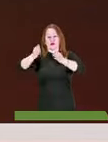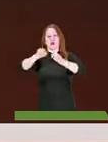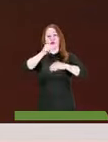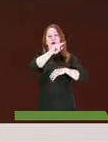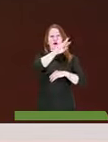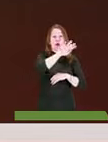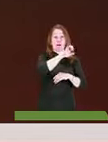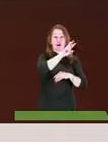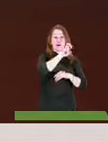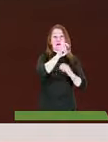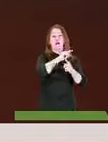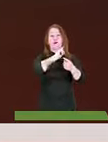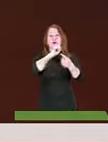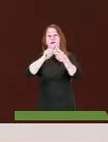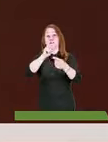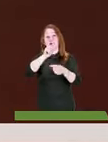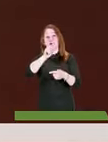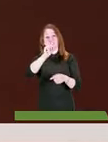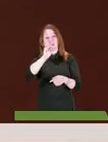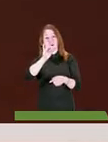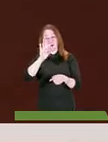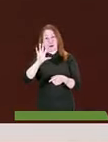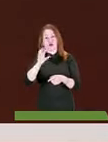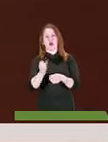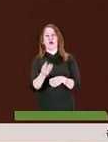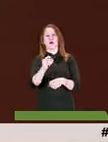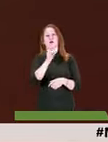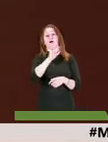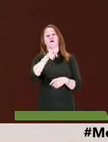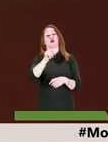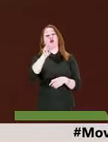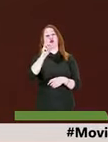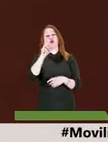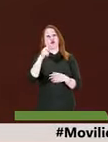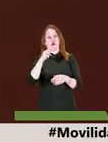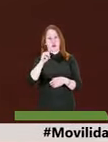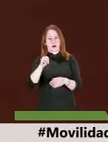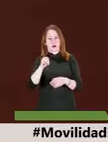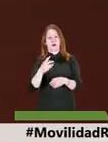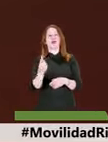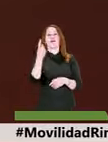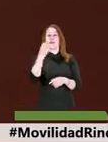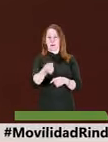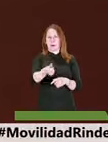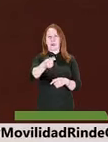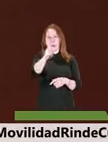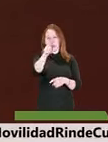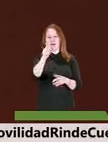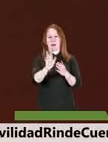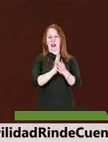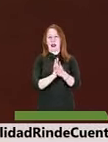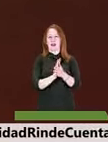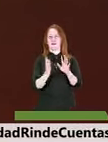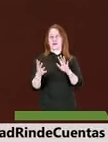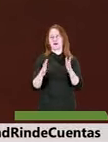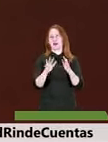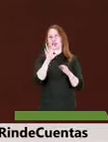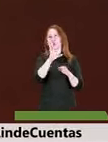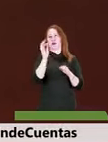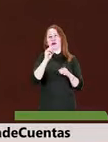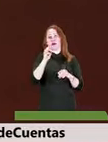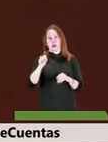3.8 kilómetros, pero nos quedó faltando un pedacito del que usted menciona, son más o menos 500 metros desde